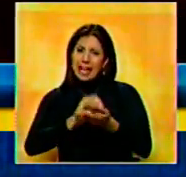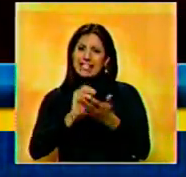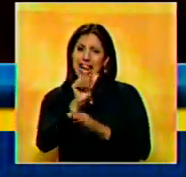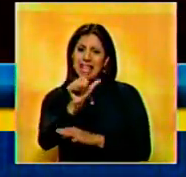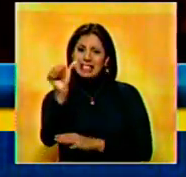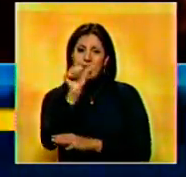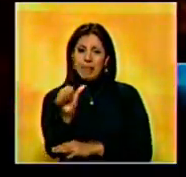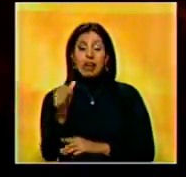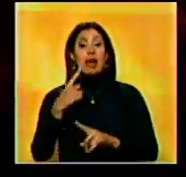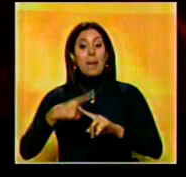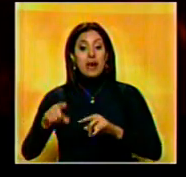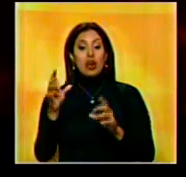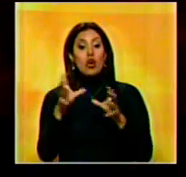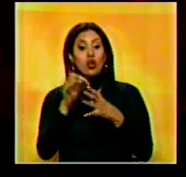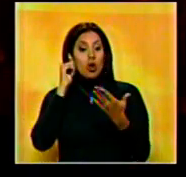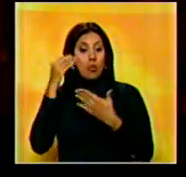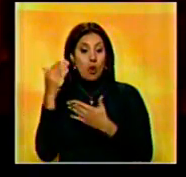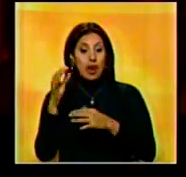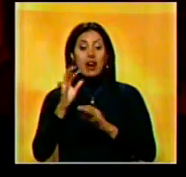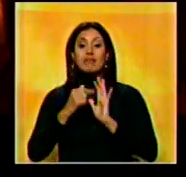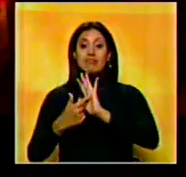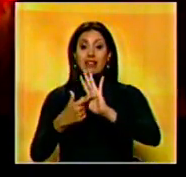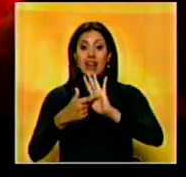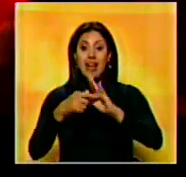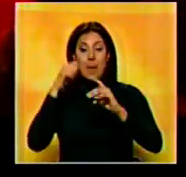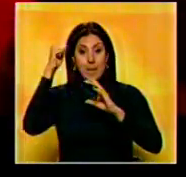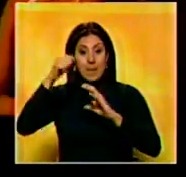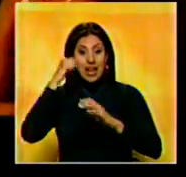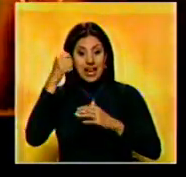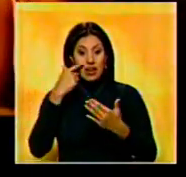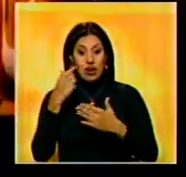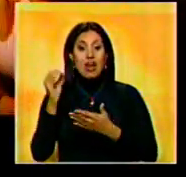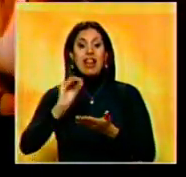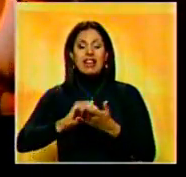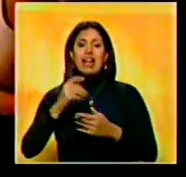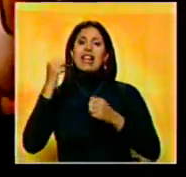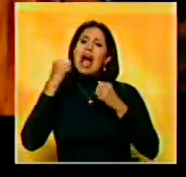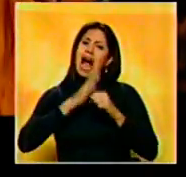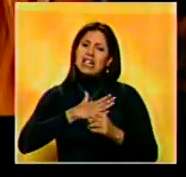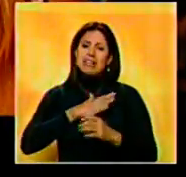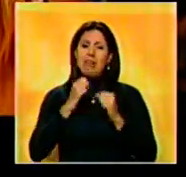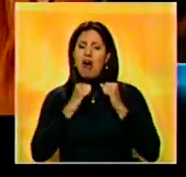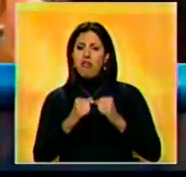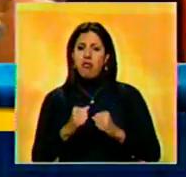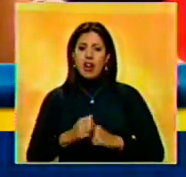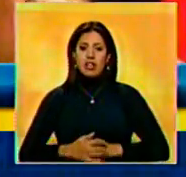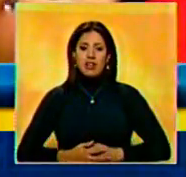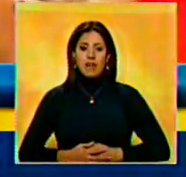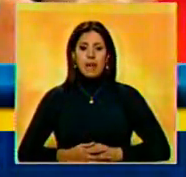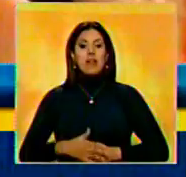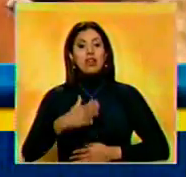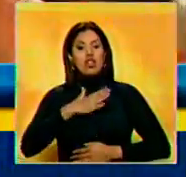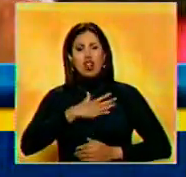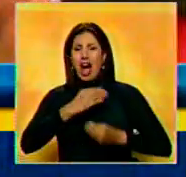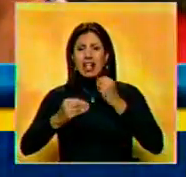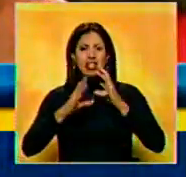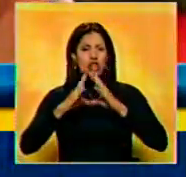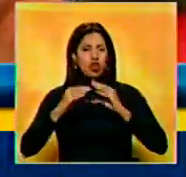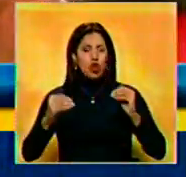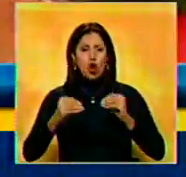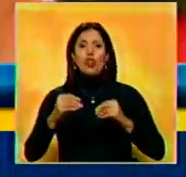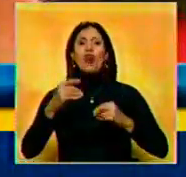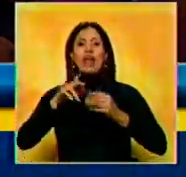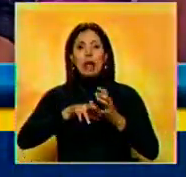semana. Mientras que Brooklyn Decker, la protagonista de Battleship, opta por una rutina más rigurosa. Hago de todo y